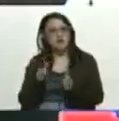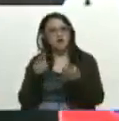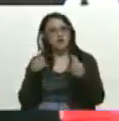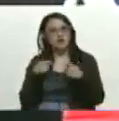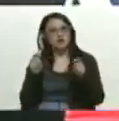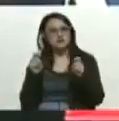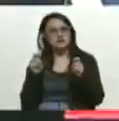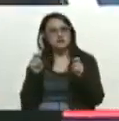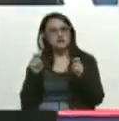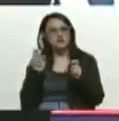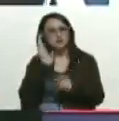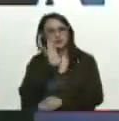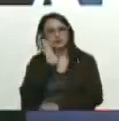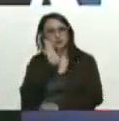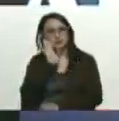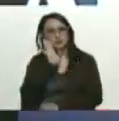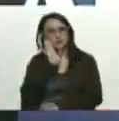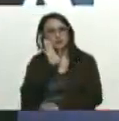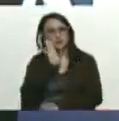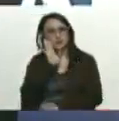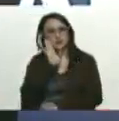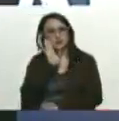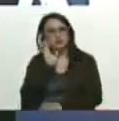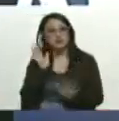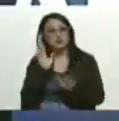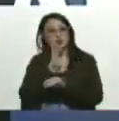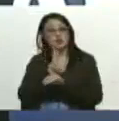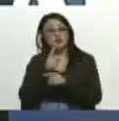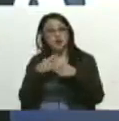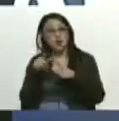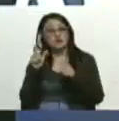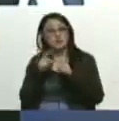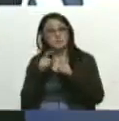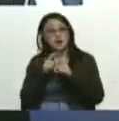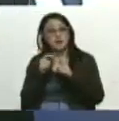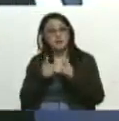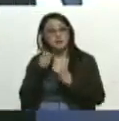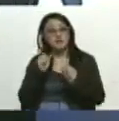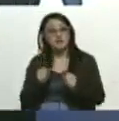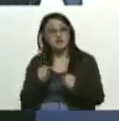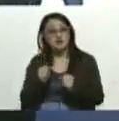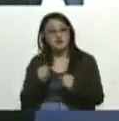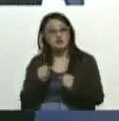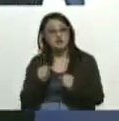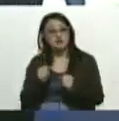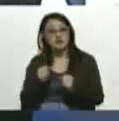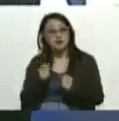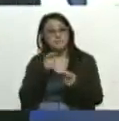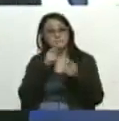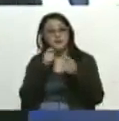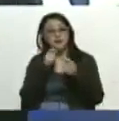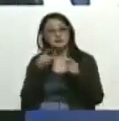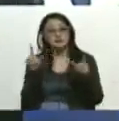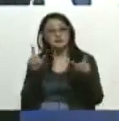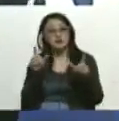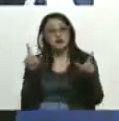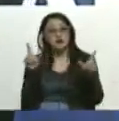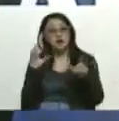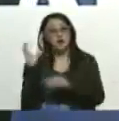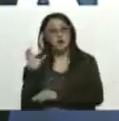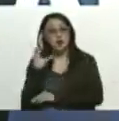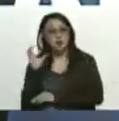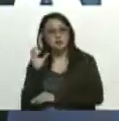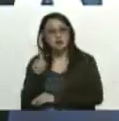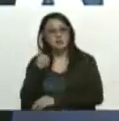trato tan sucio, porque esa es la palabra, aunque podría utilizar otra palabra más fuerte, que la prensa colombiana, los